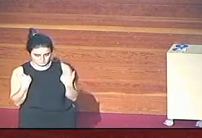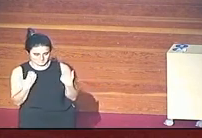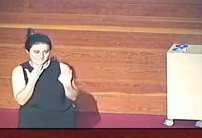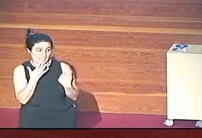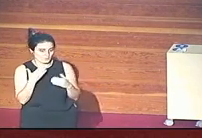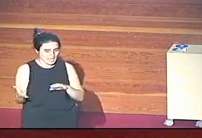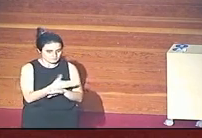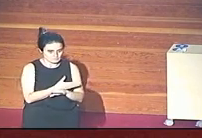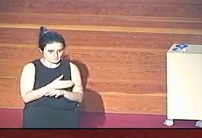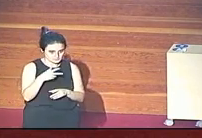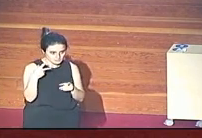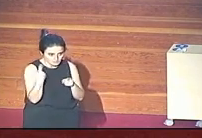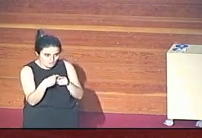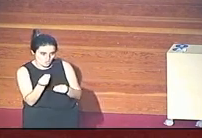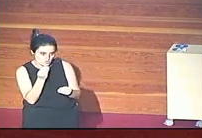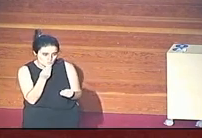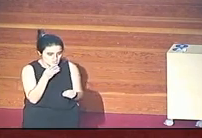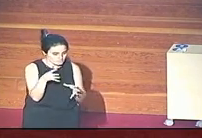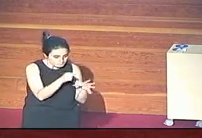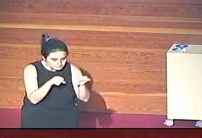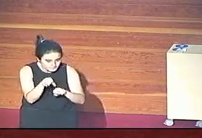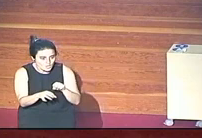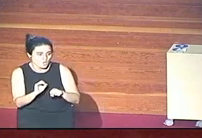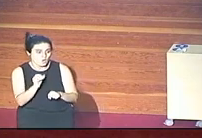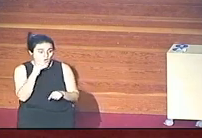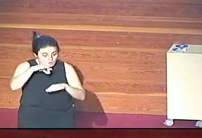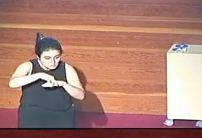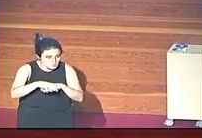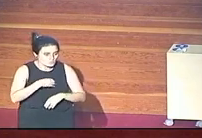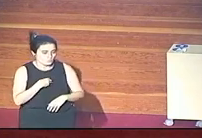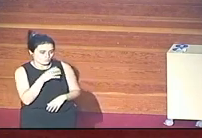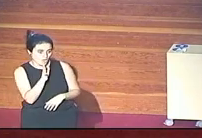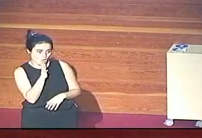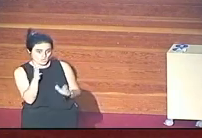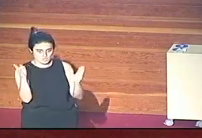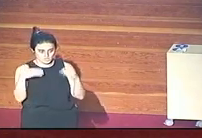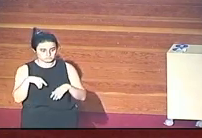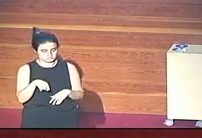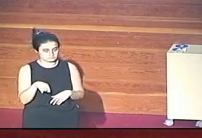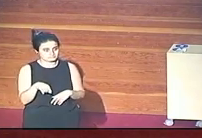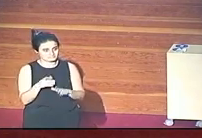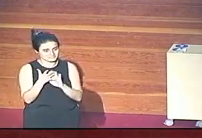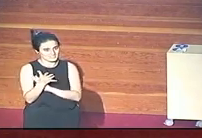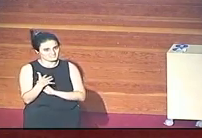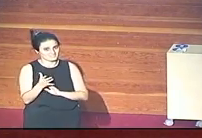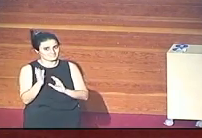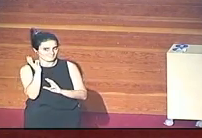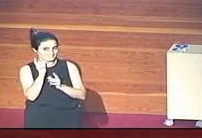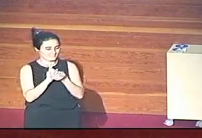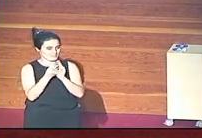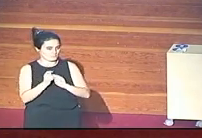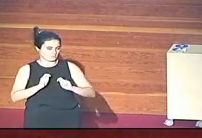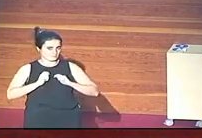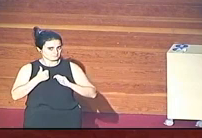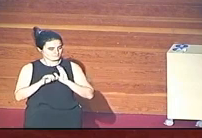cosecha o no pueden plantar porque no tienen agua bueno pues eso es acercar los temas de cambio climático a nuestro entorno